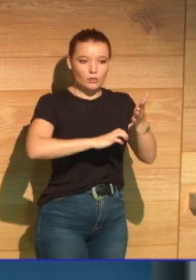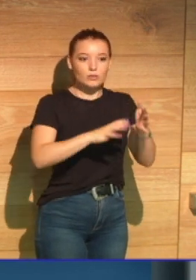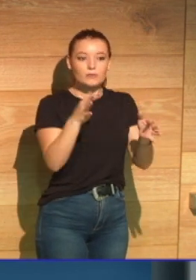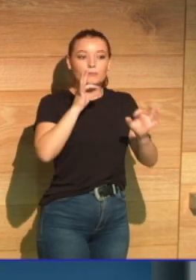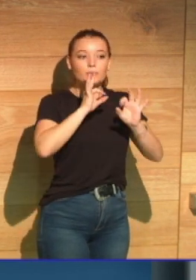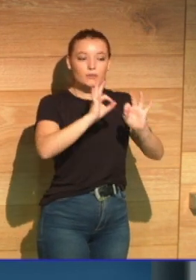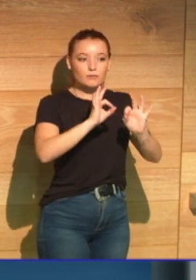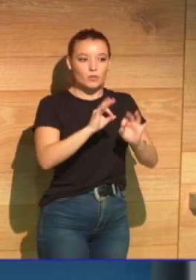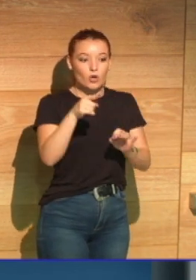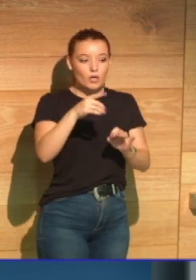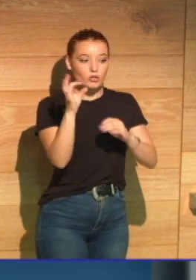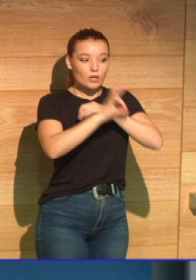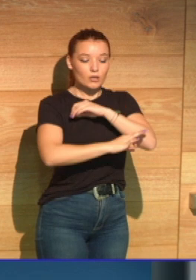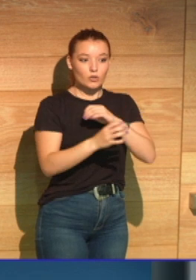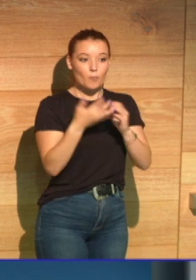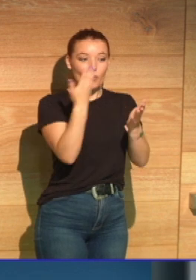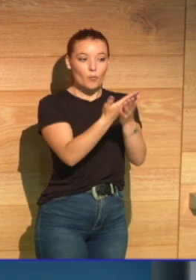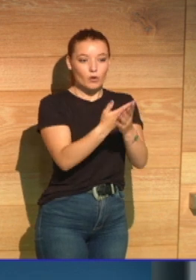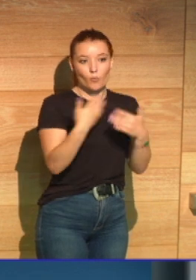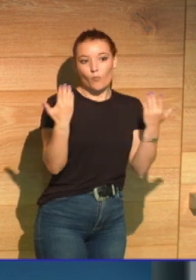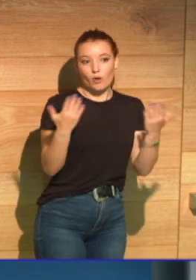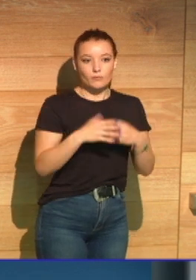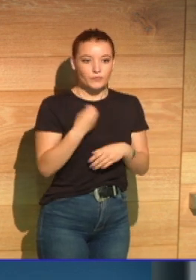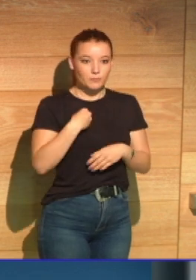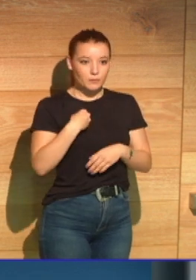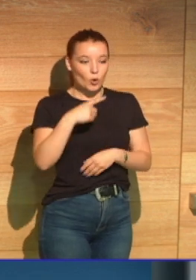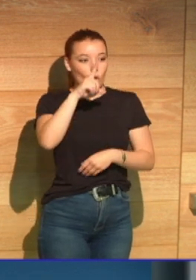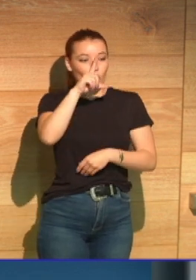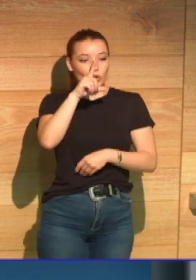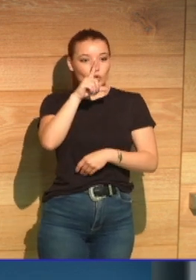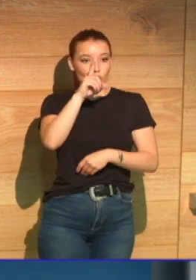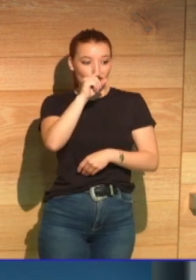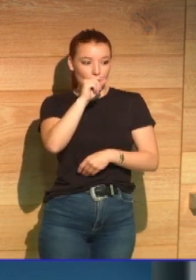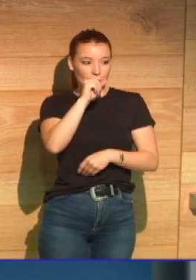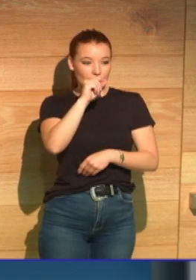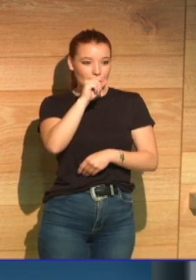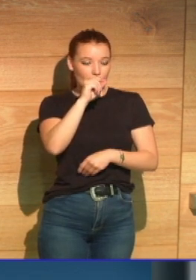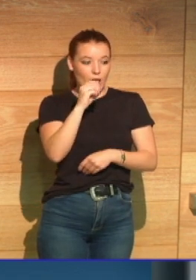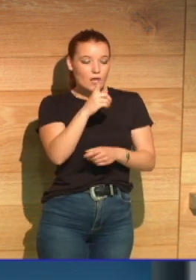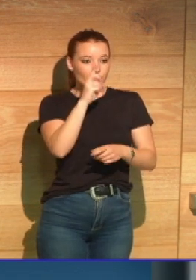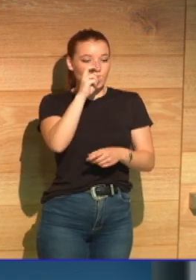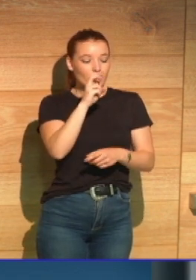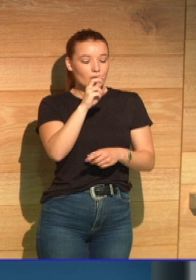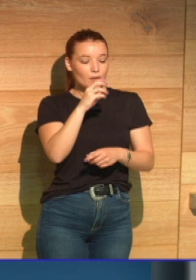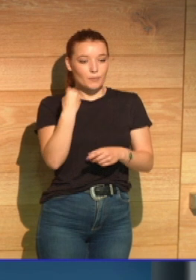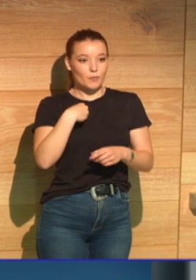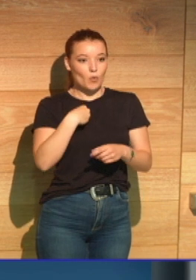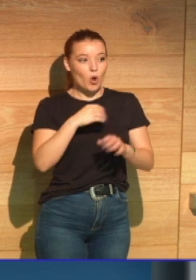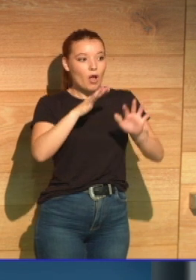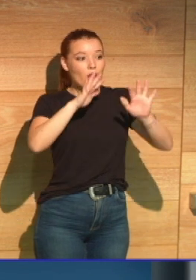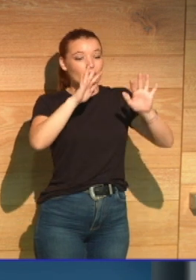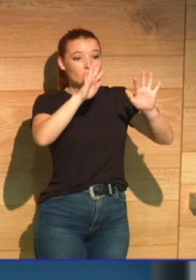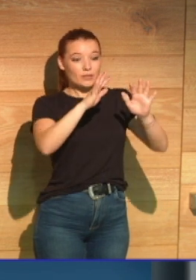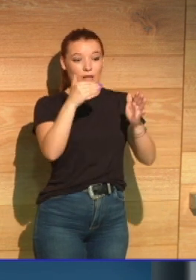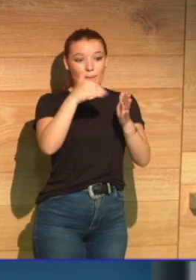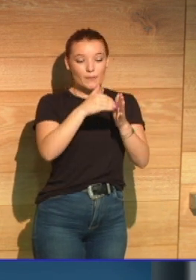ejercicio donde quieren tener un tweet retuiteado 10,000 veces. Y para llegar a eso logran 2 caminos.